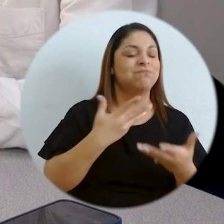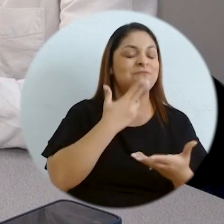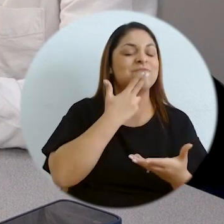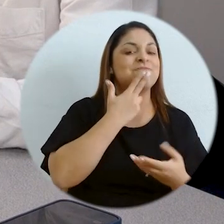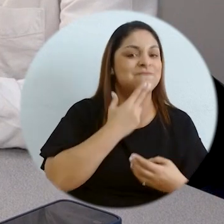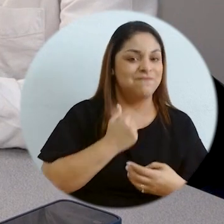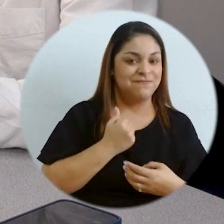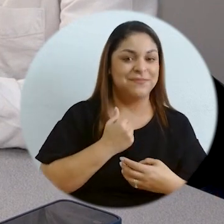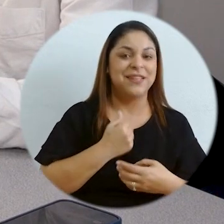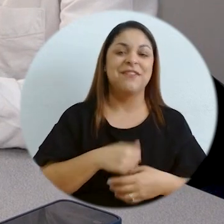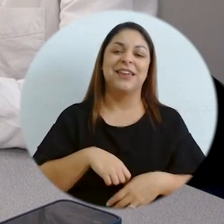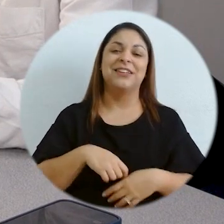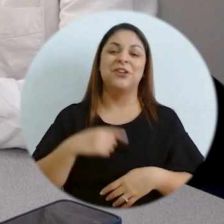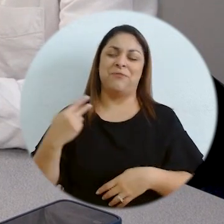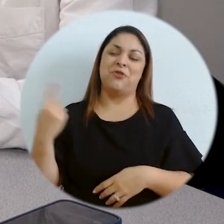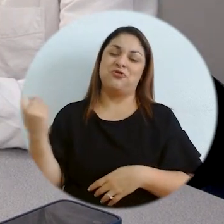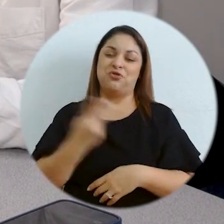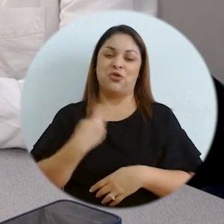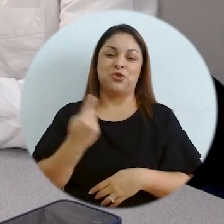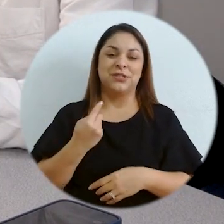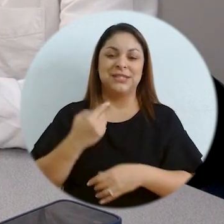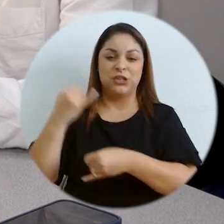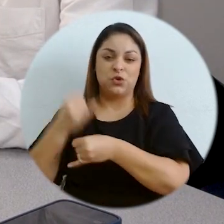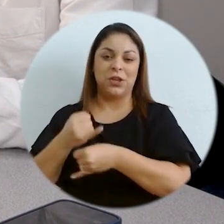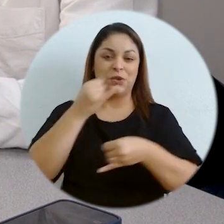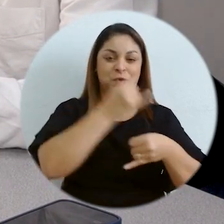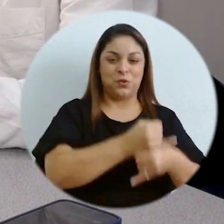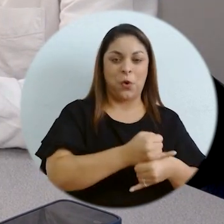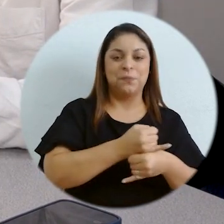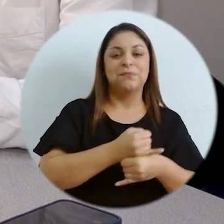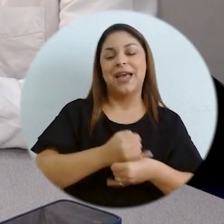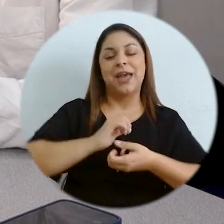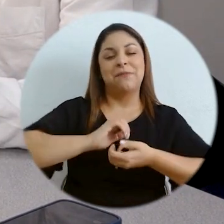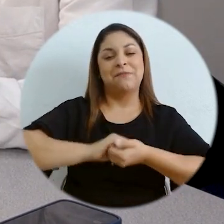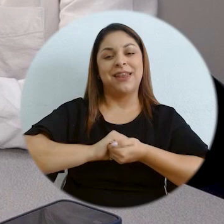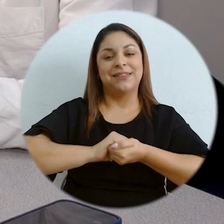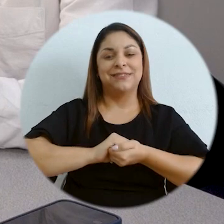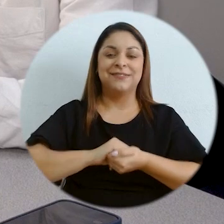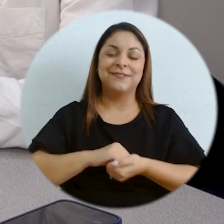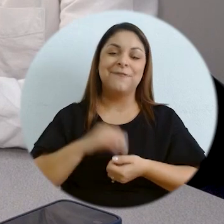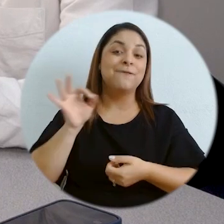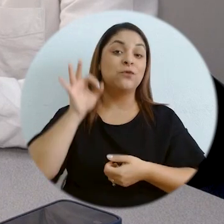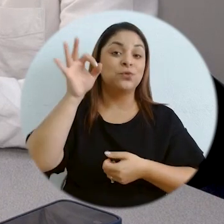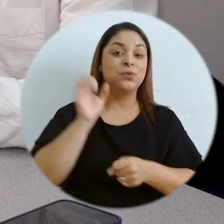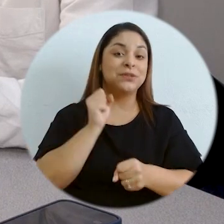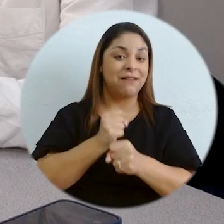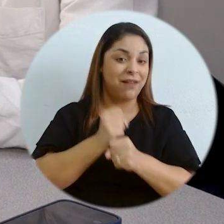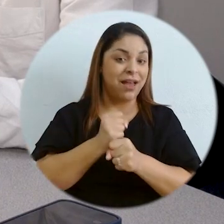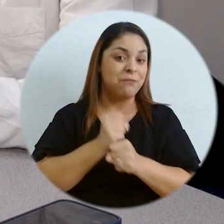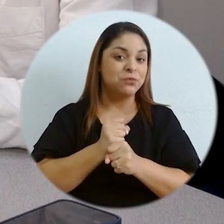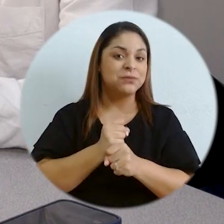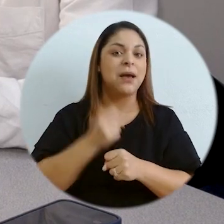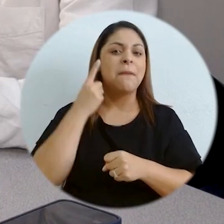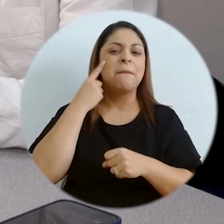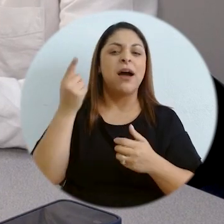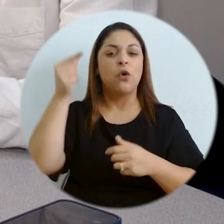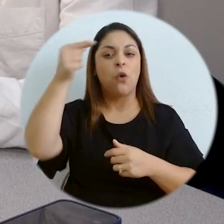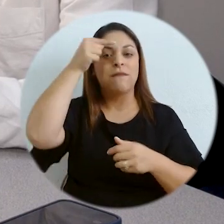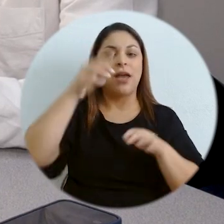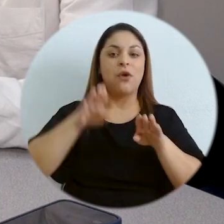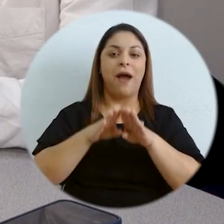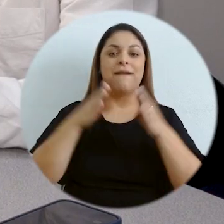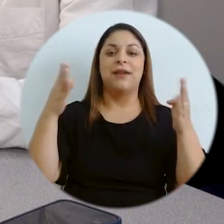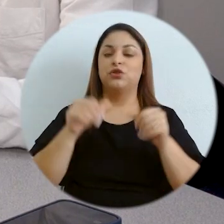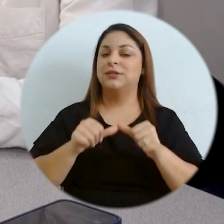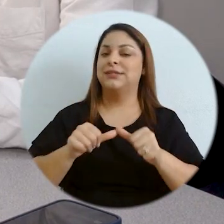bueno, soy nuestra casa, somos instituciones hermanadas y creo que seguiremos trabajando en un futuro para que el gobierno